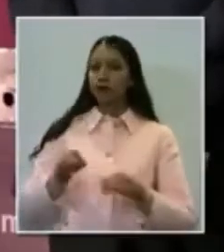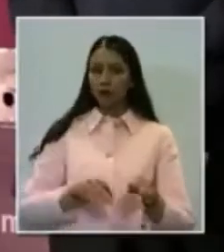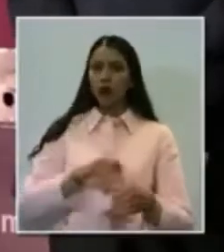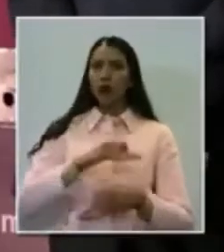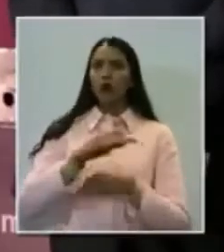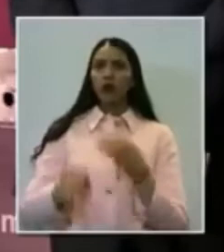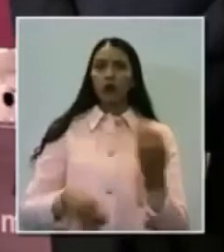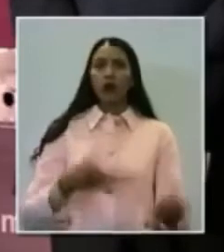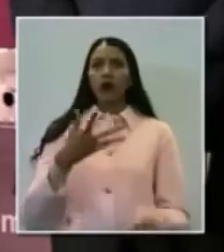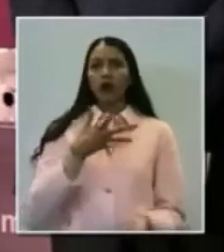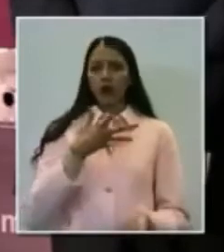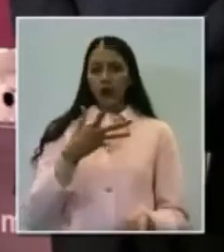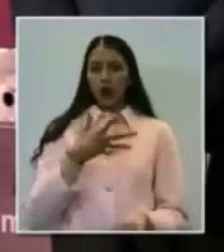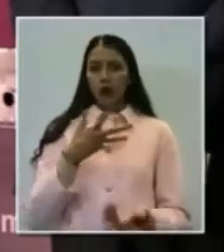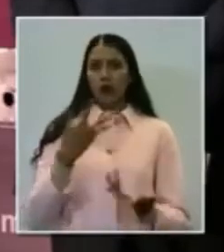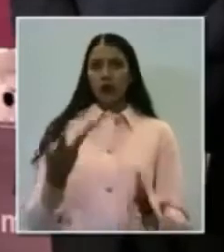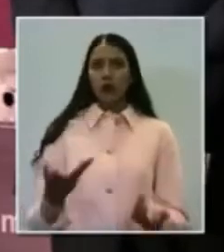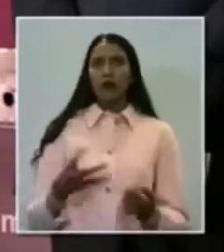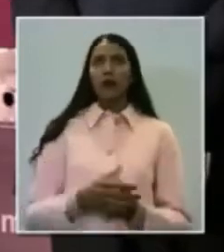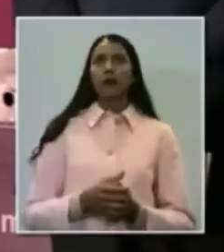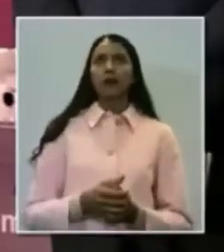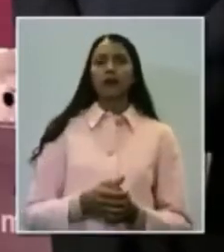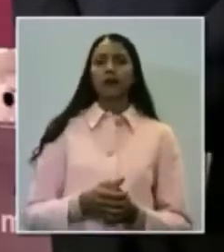y todos estamos